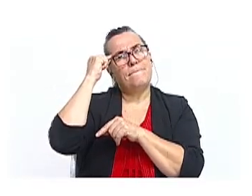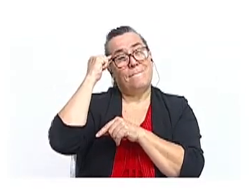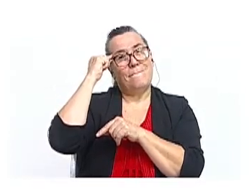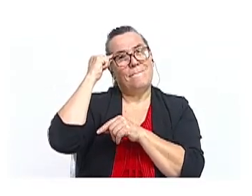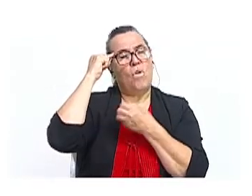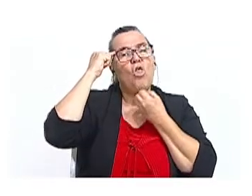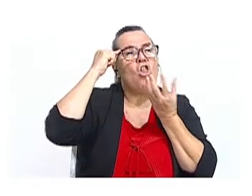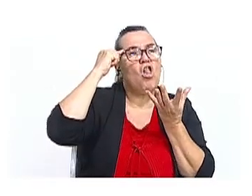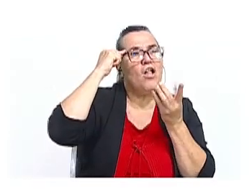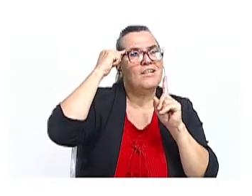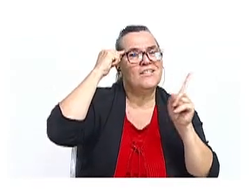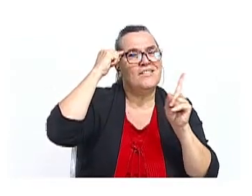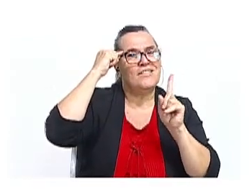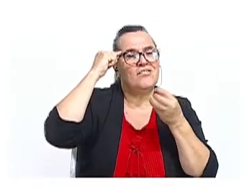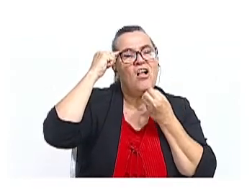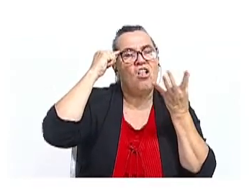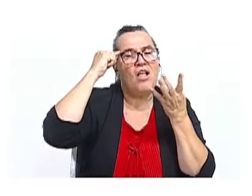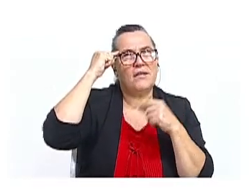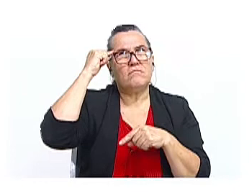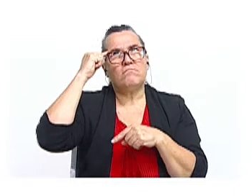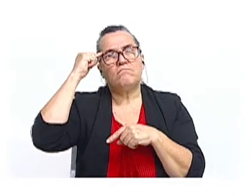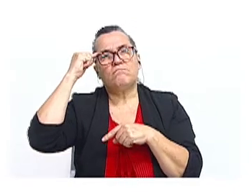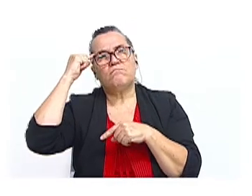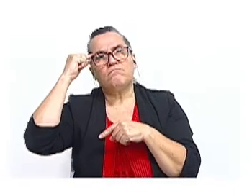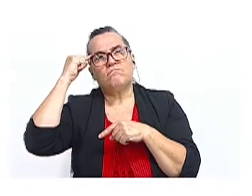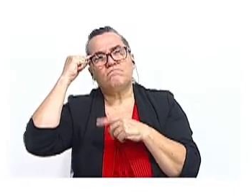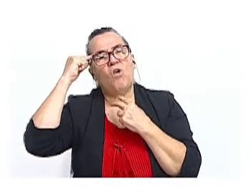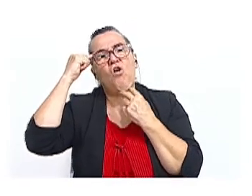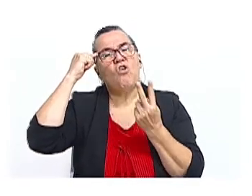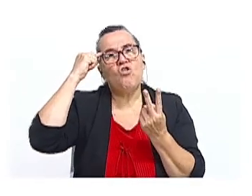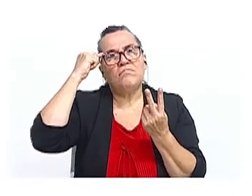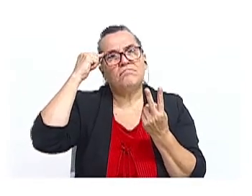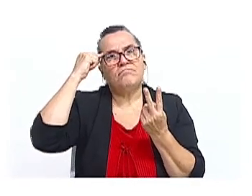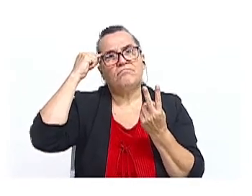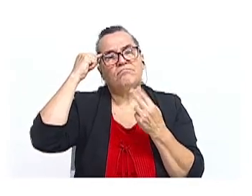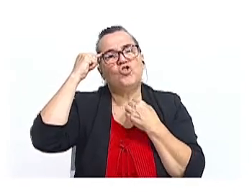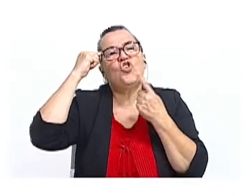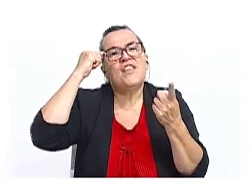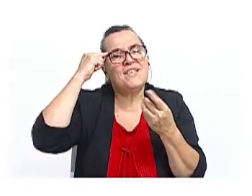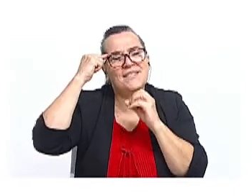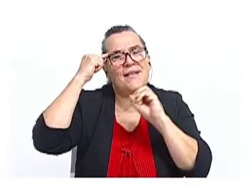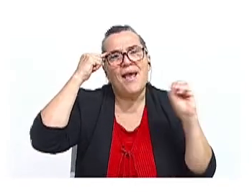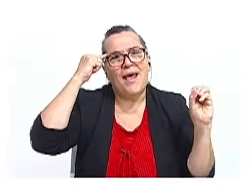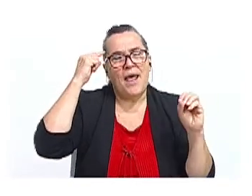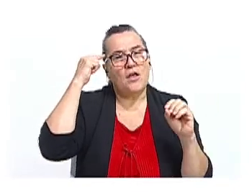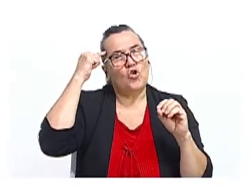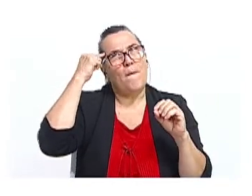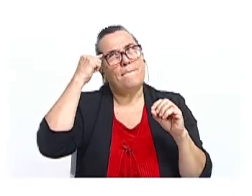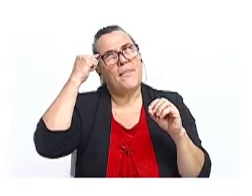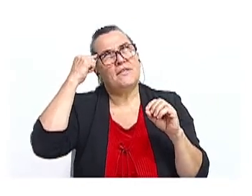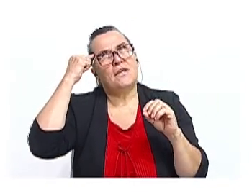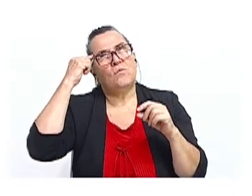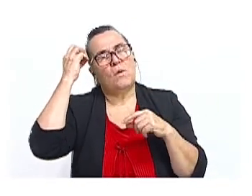Es decir, nuestro personaje no verbaliza, no comparte con las personas lo que está